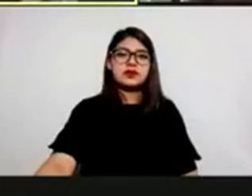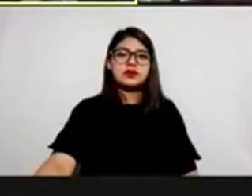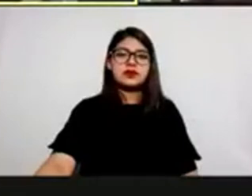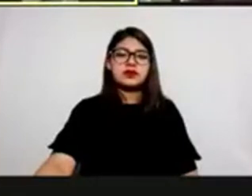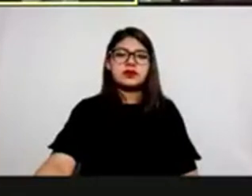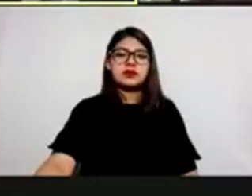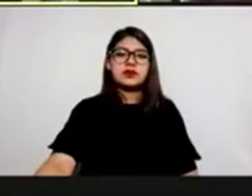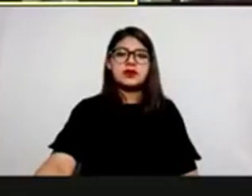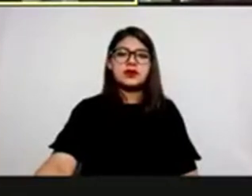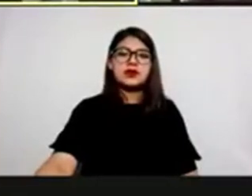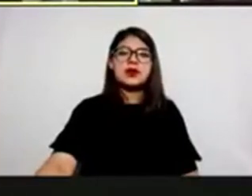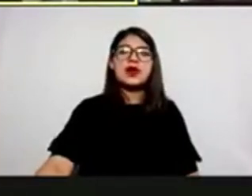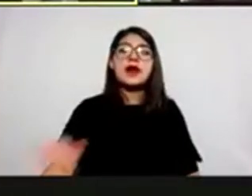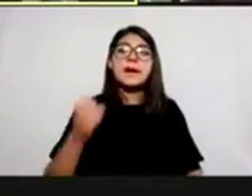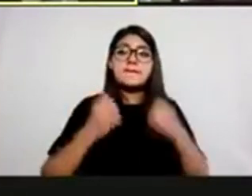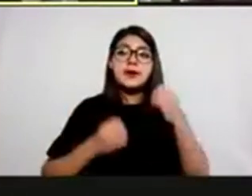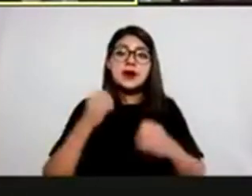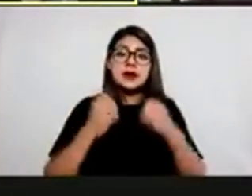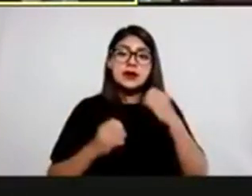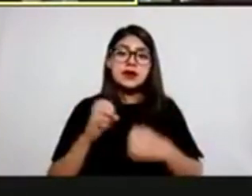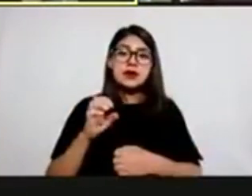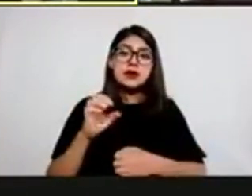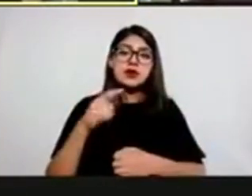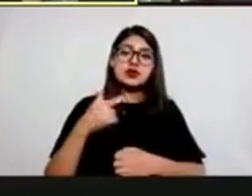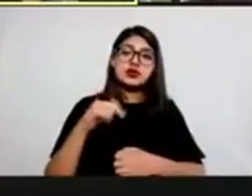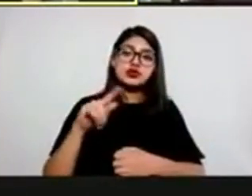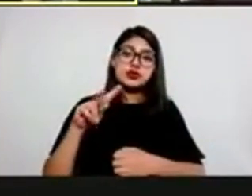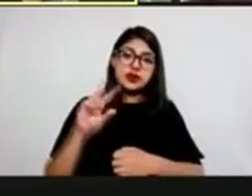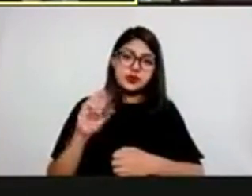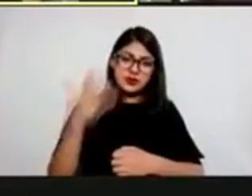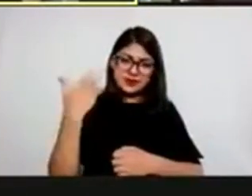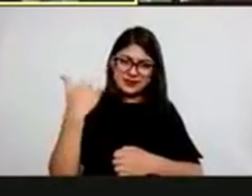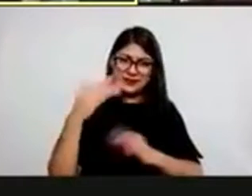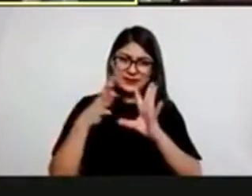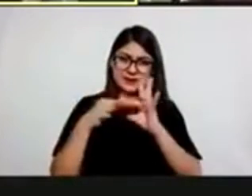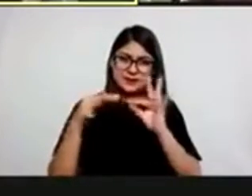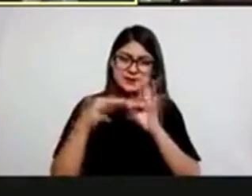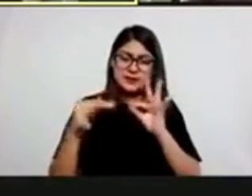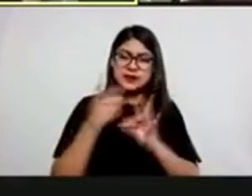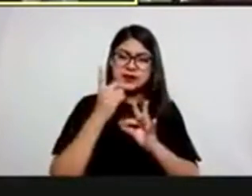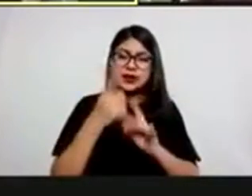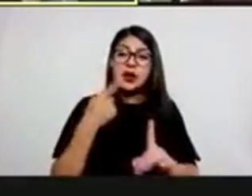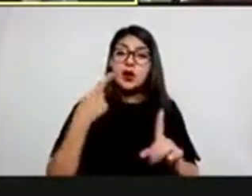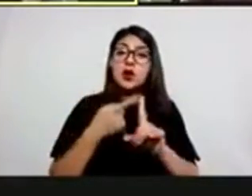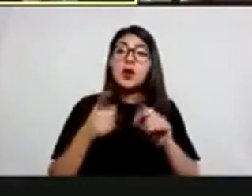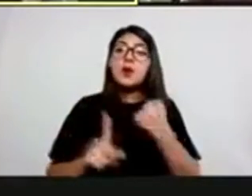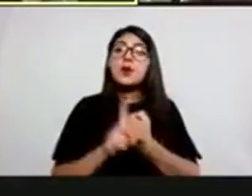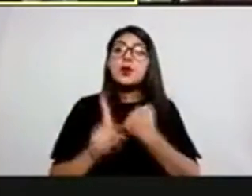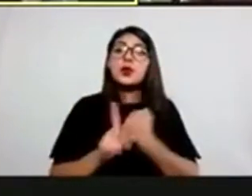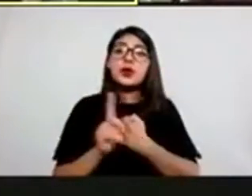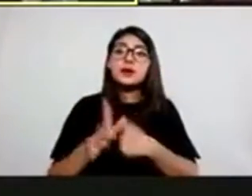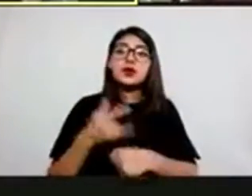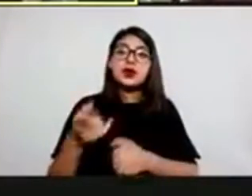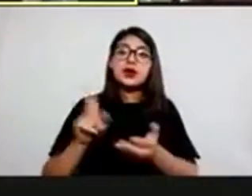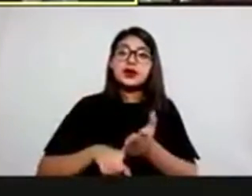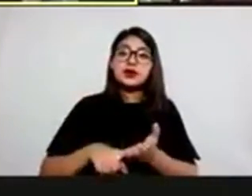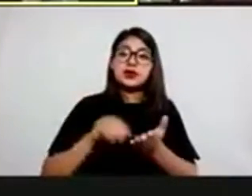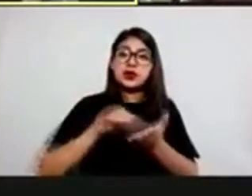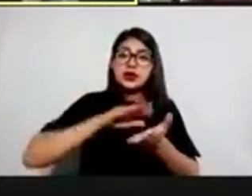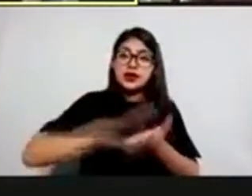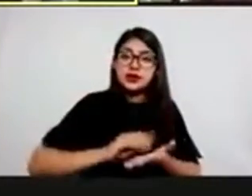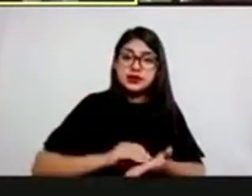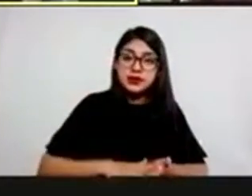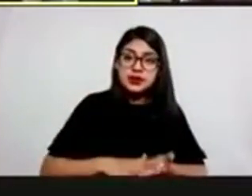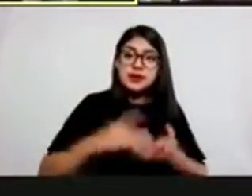este altercado que hubo en relación con la atención de los registros de candidaturas que